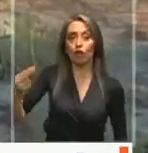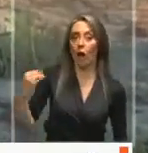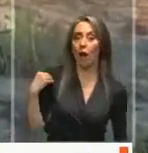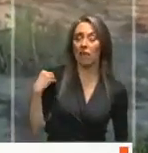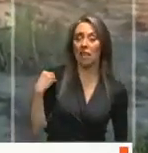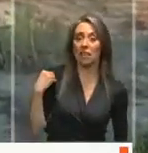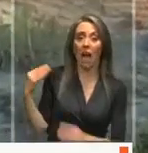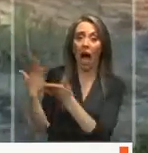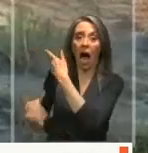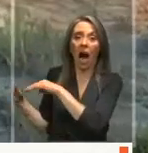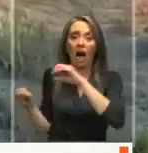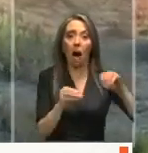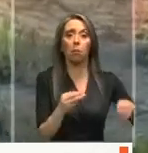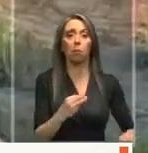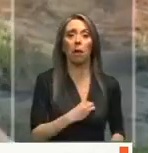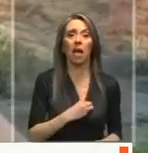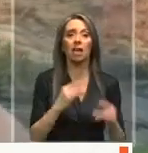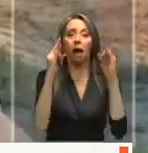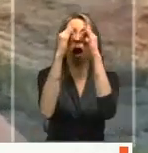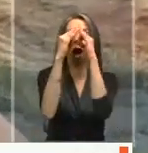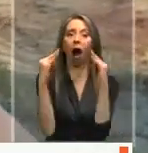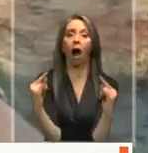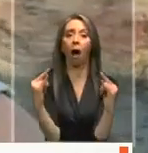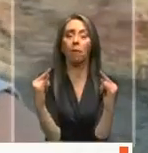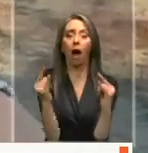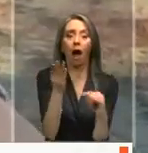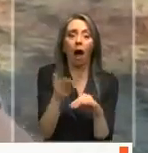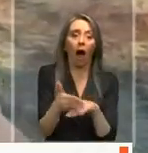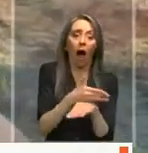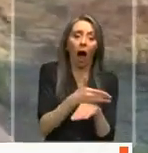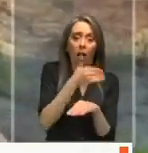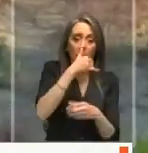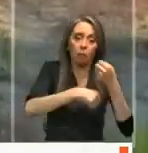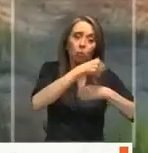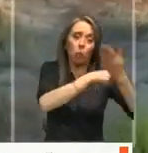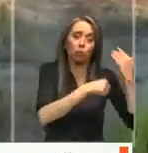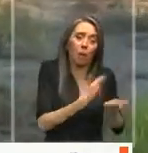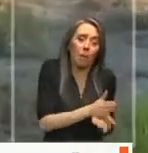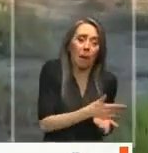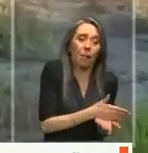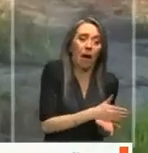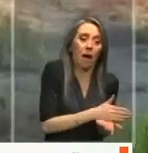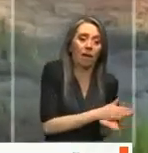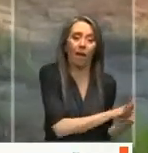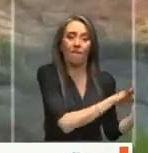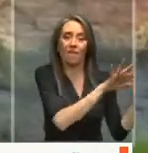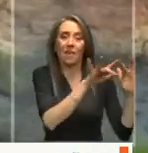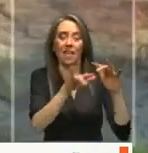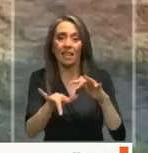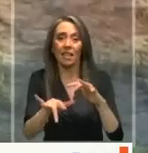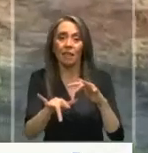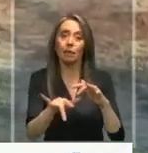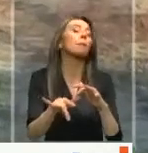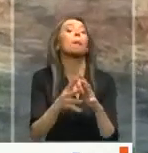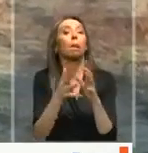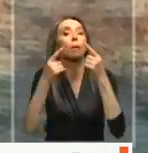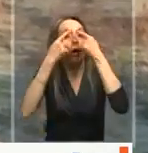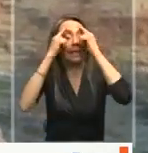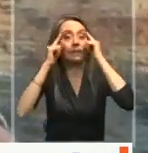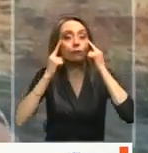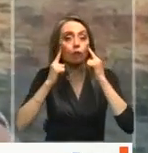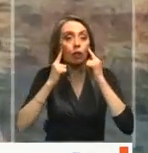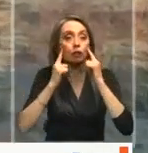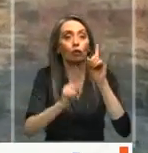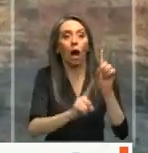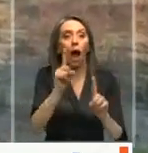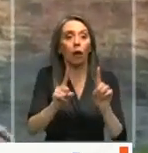mucha pena, ya que este es un campamento que ha sido preparado durante muchos años, donde ha significado un esfuerzo tremendo para